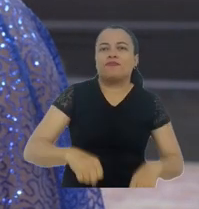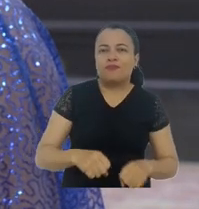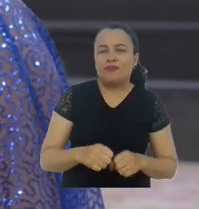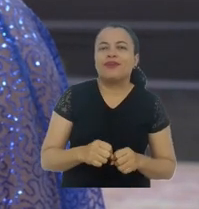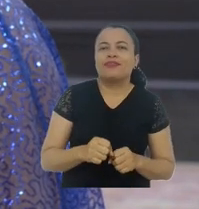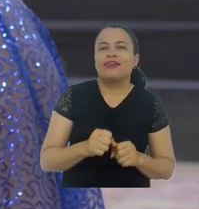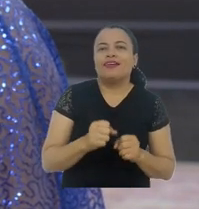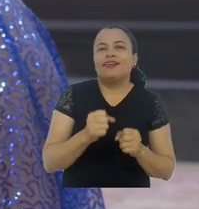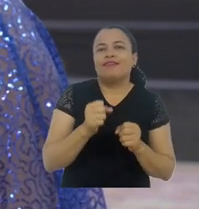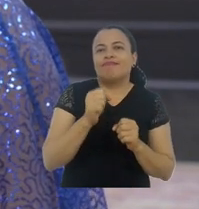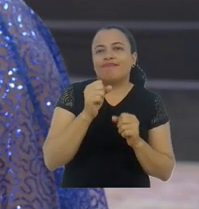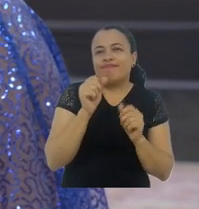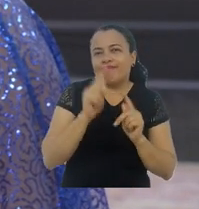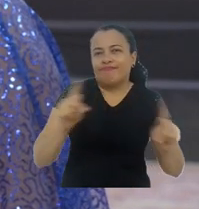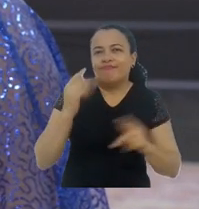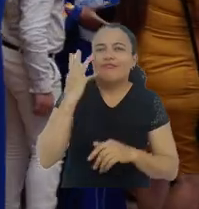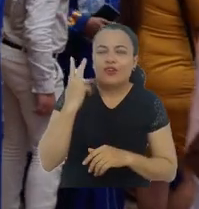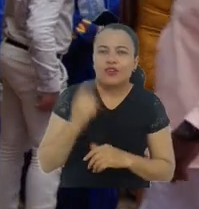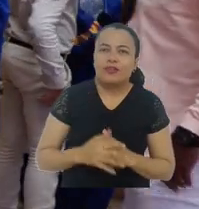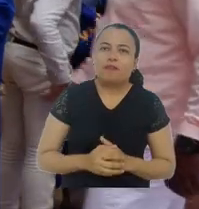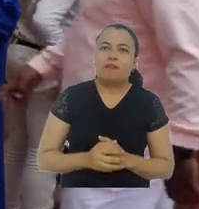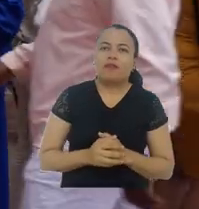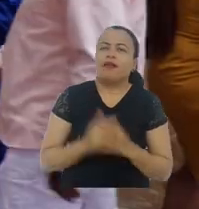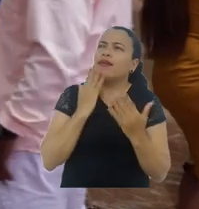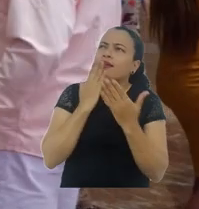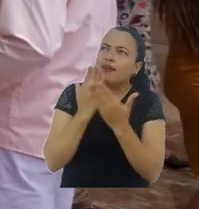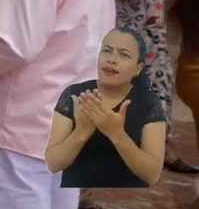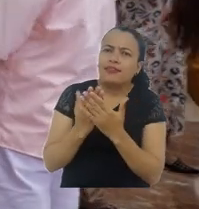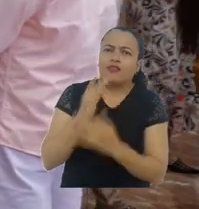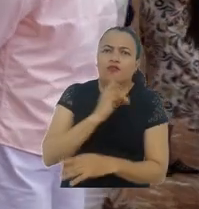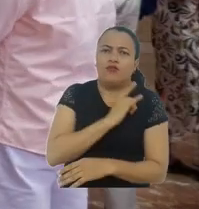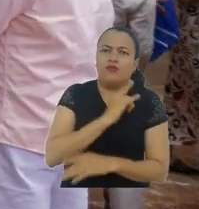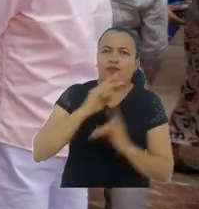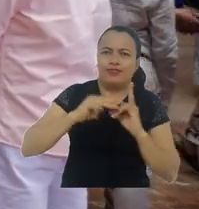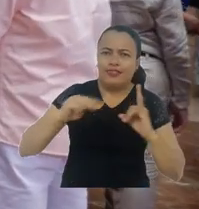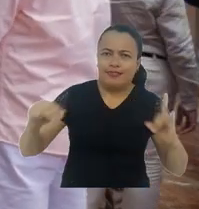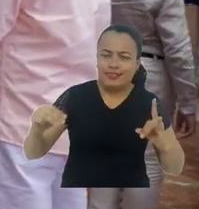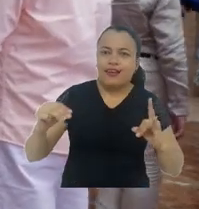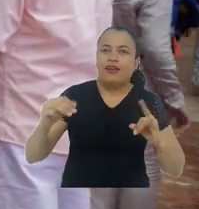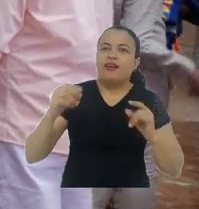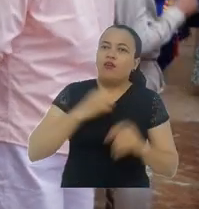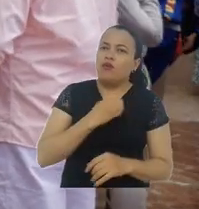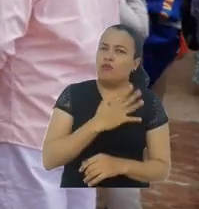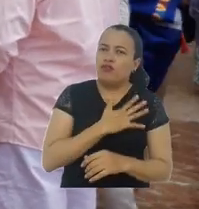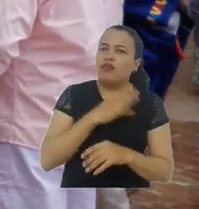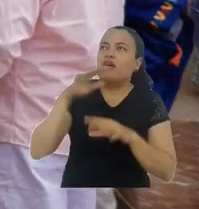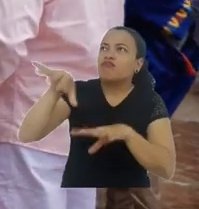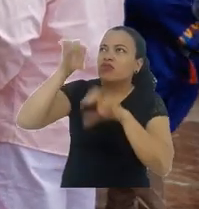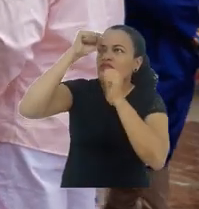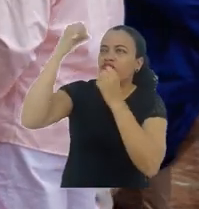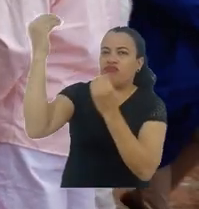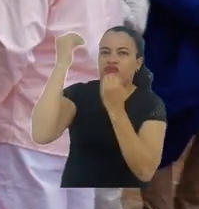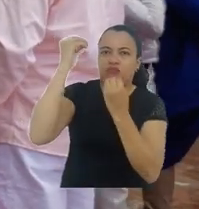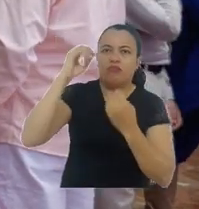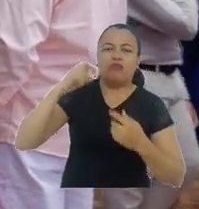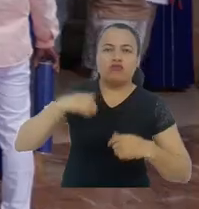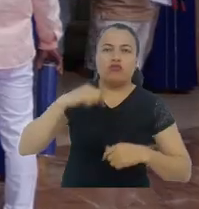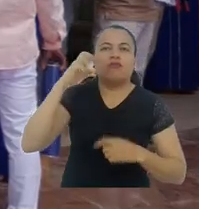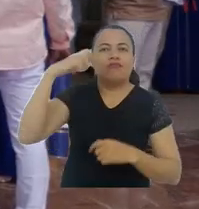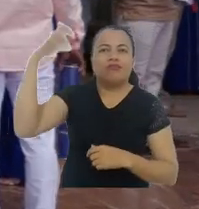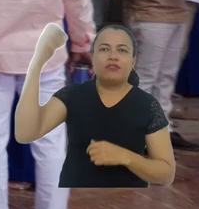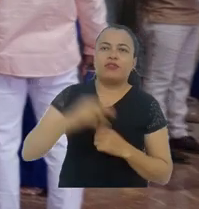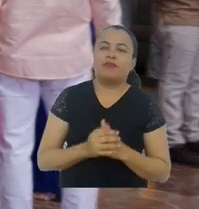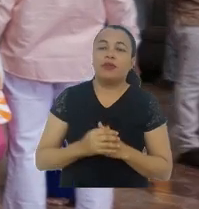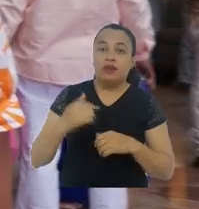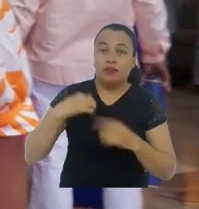más puertas a la medicina cada día. Y le agradezco mucho a la Universidad del Magdalena por la oportunidad de formarme como